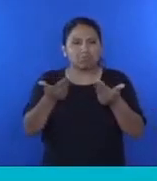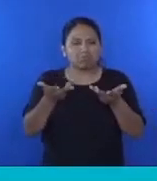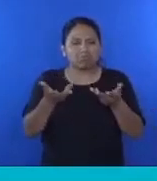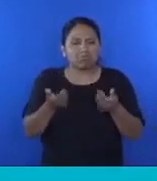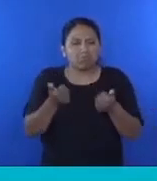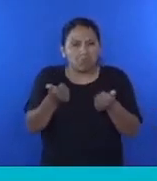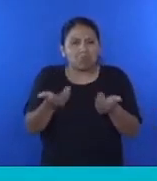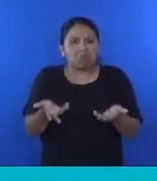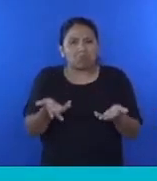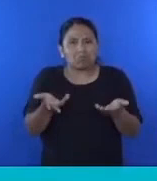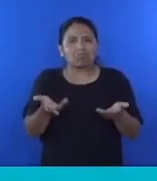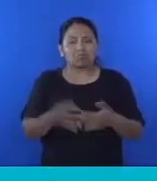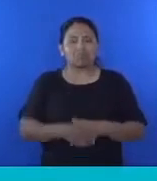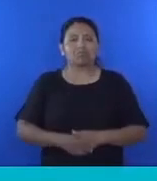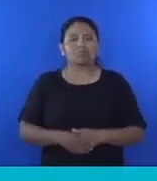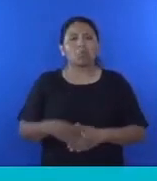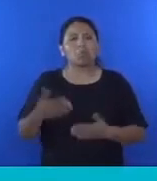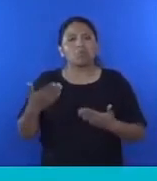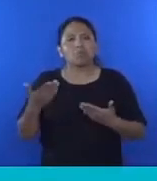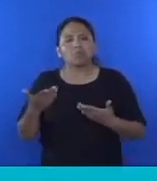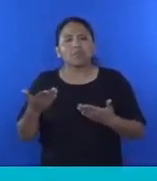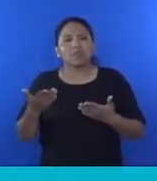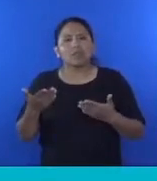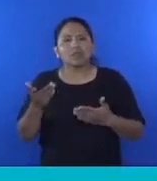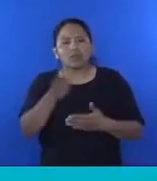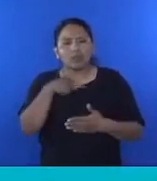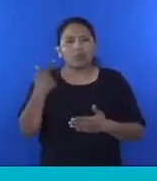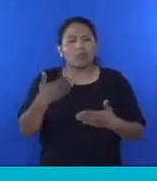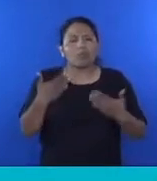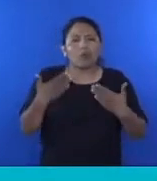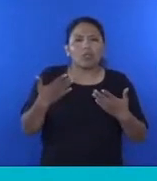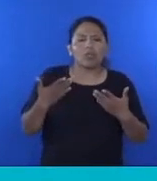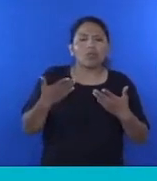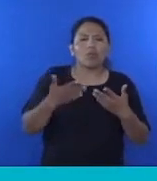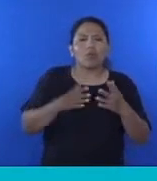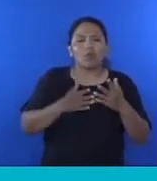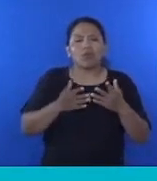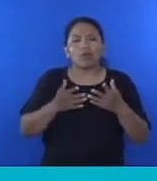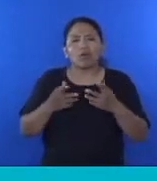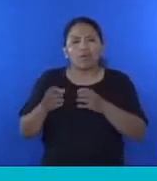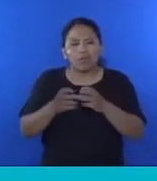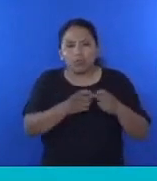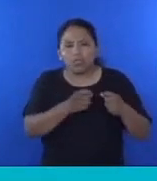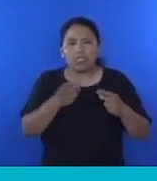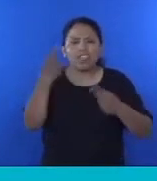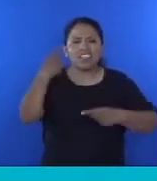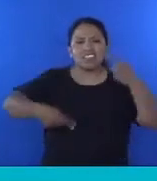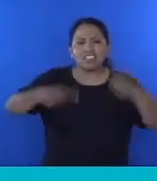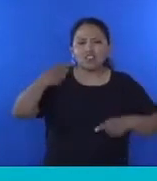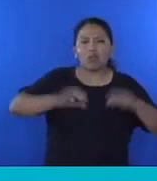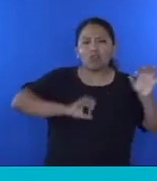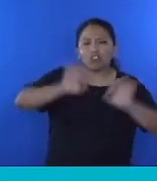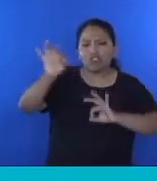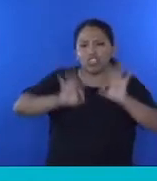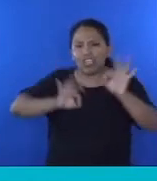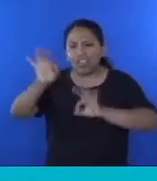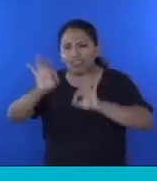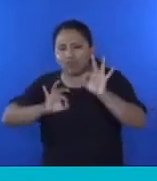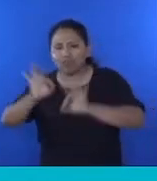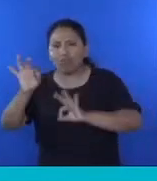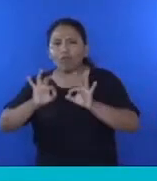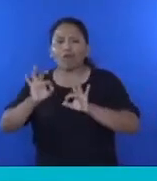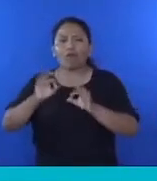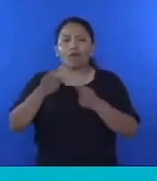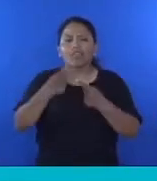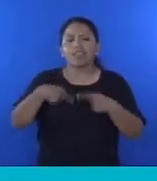bien porque podemos discutir los proyectos que generan los diputados y también las leyes que